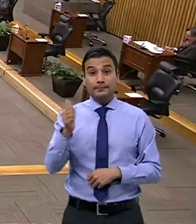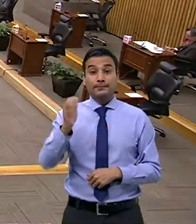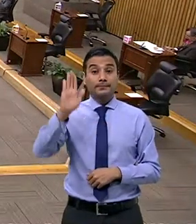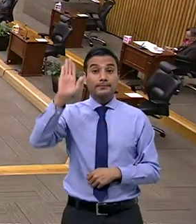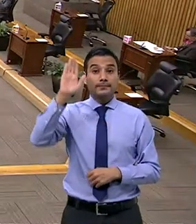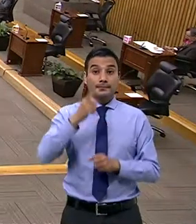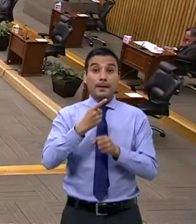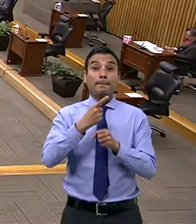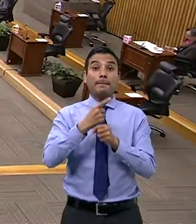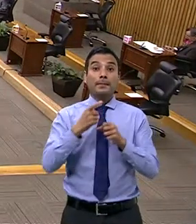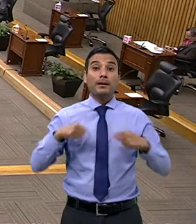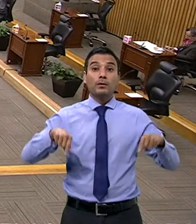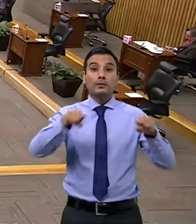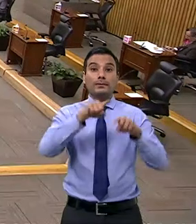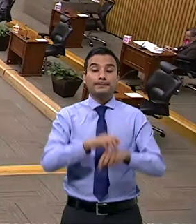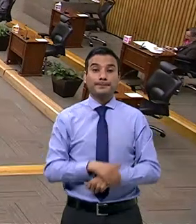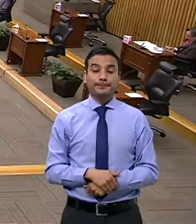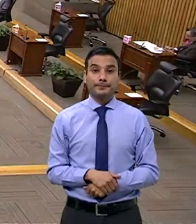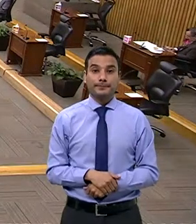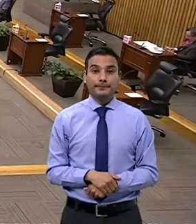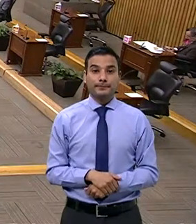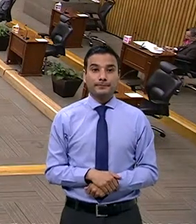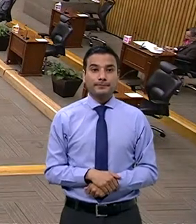intervenir en esta primera ronda colegas